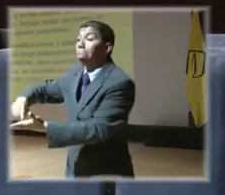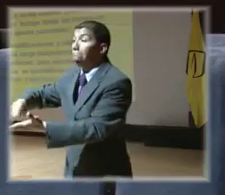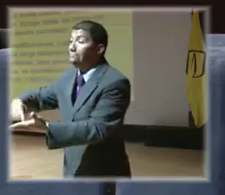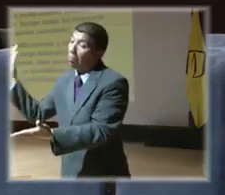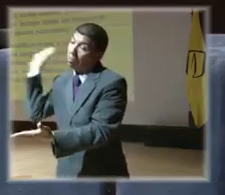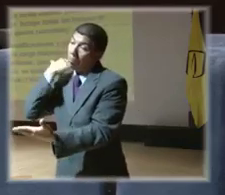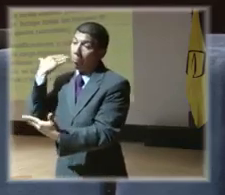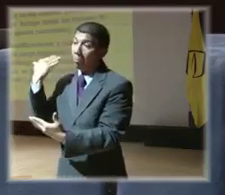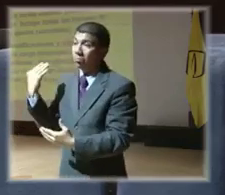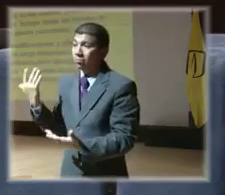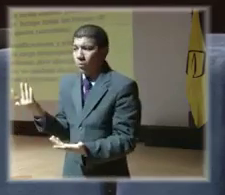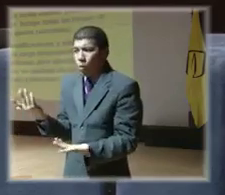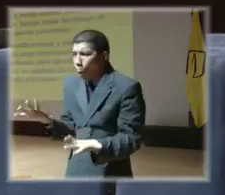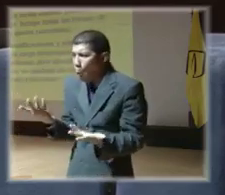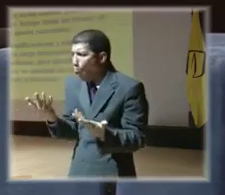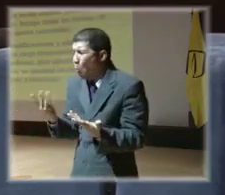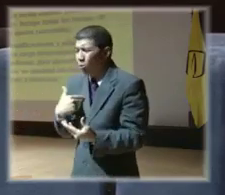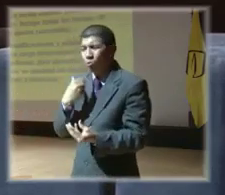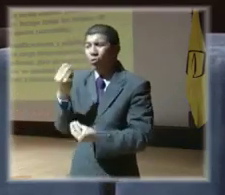quiera aprovecharse?